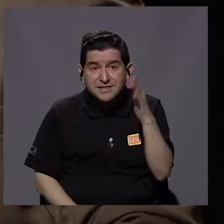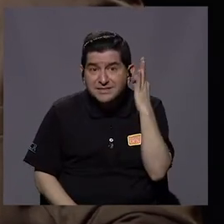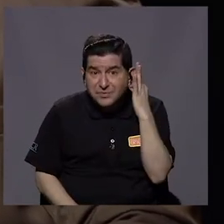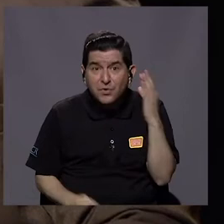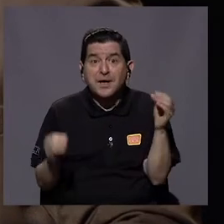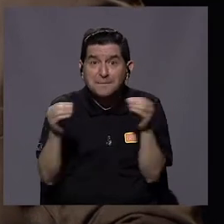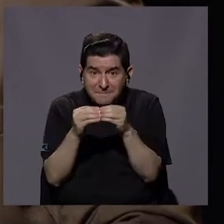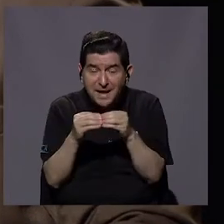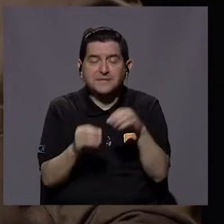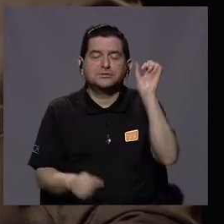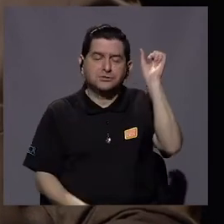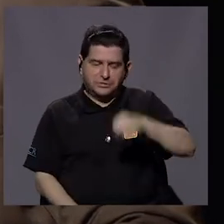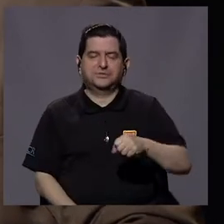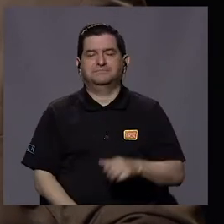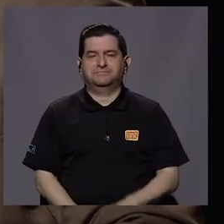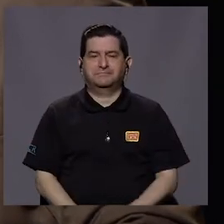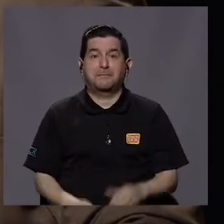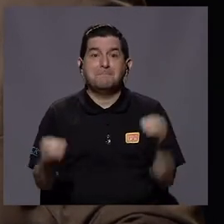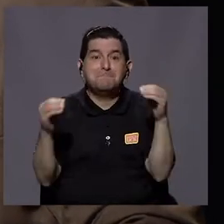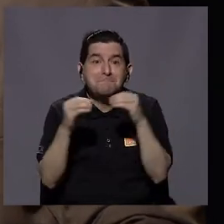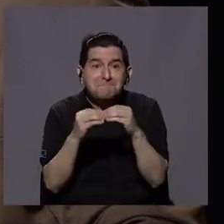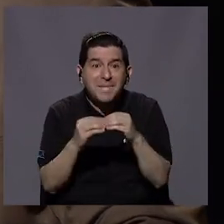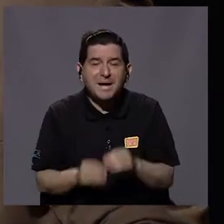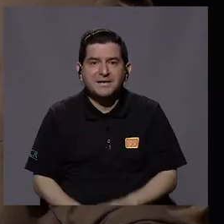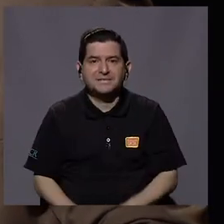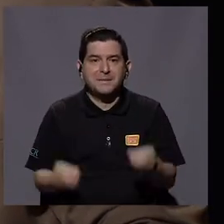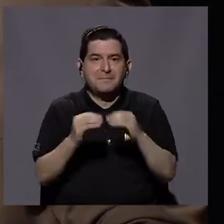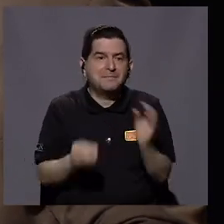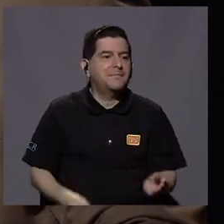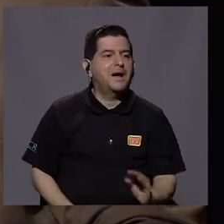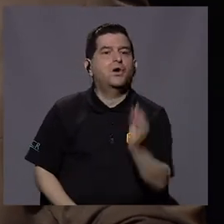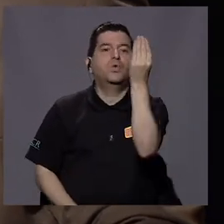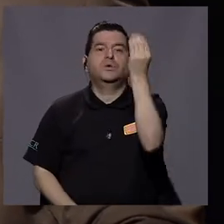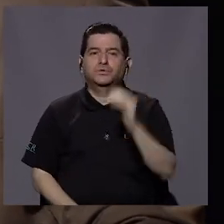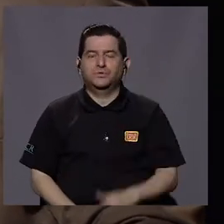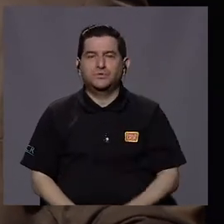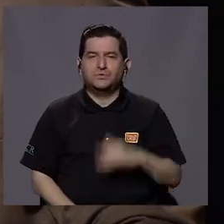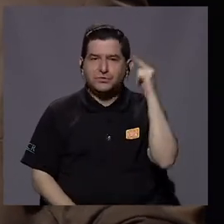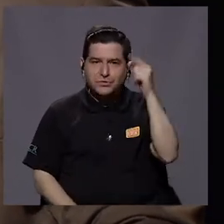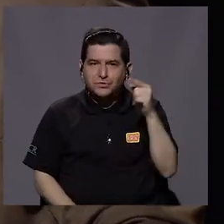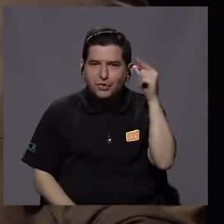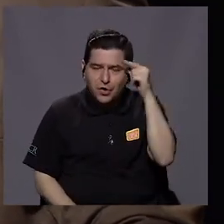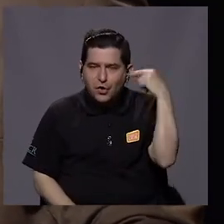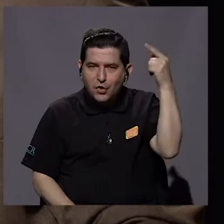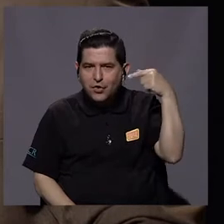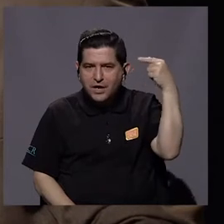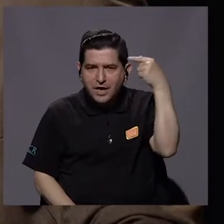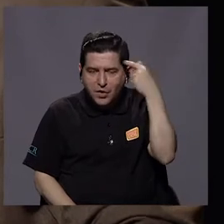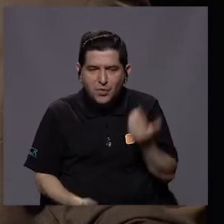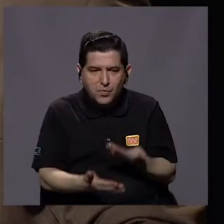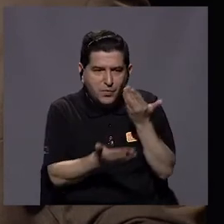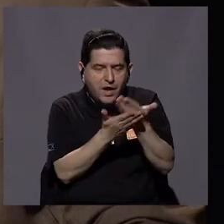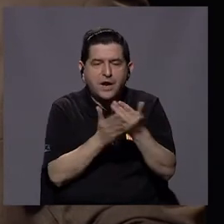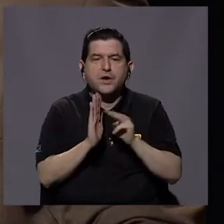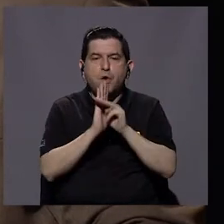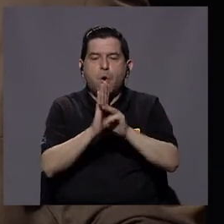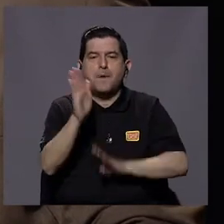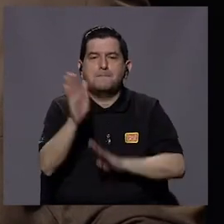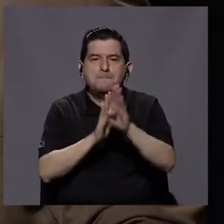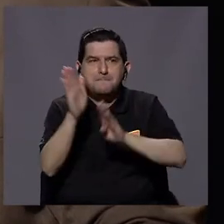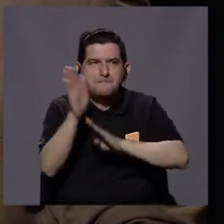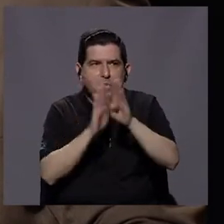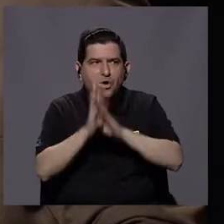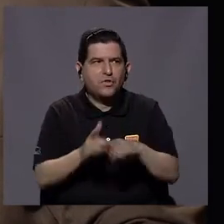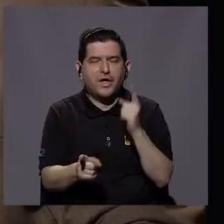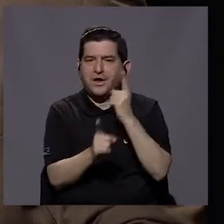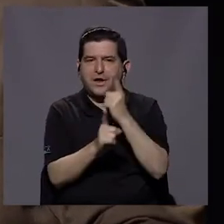Se suma más aún cuando son mujeres. Y se suma aún más cuando son aún más jóvenes. Es decir, por la misma lógica en la cual este gobierno ha planteado modelos de desarrollo que